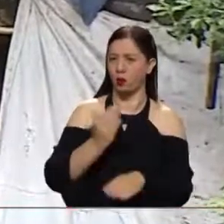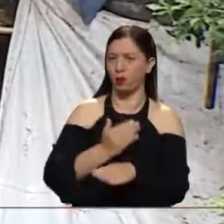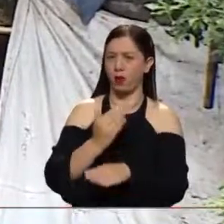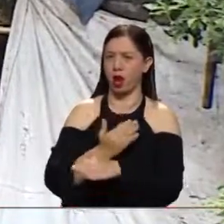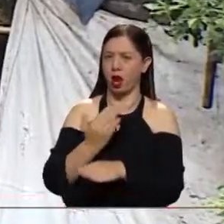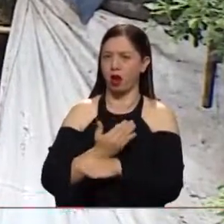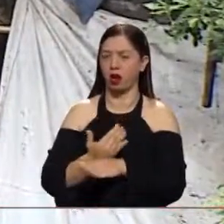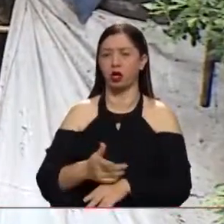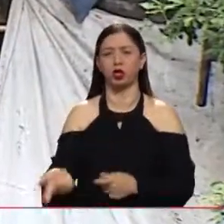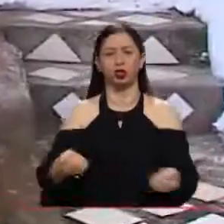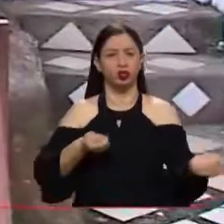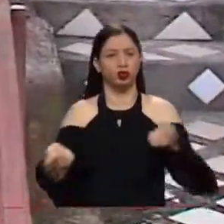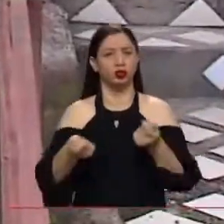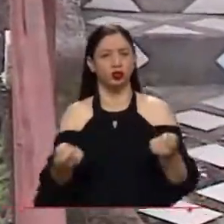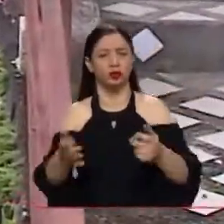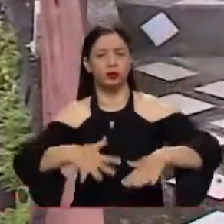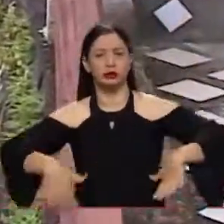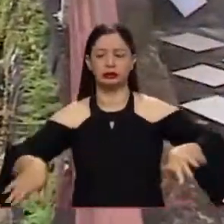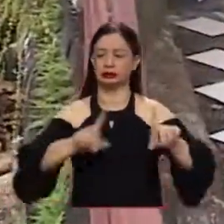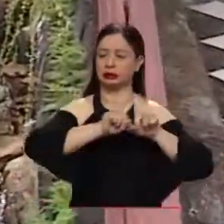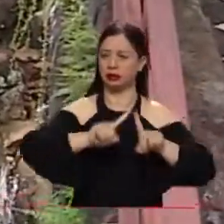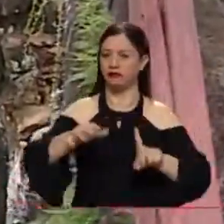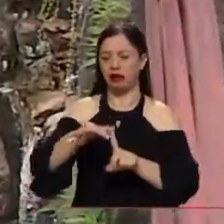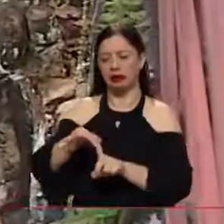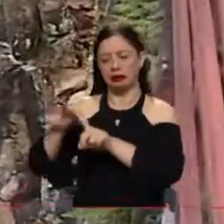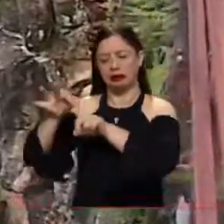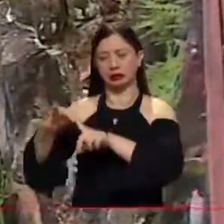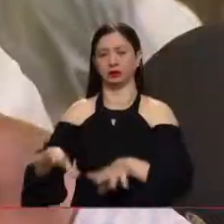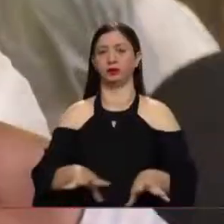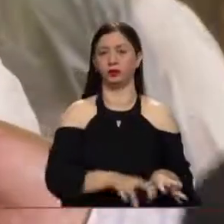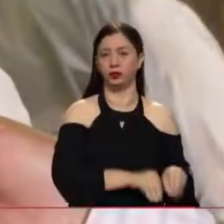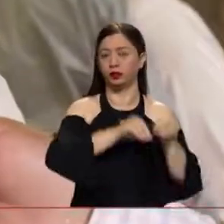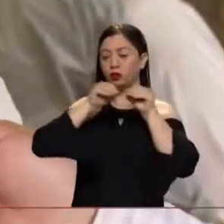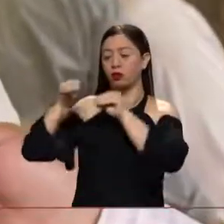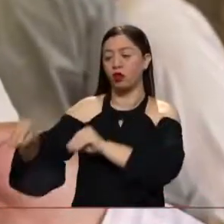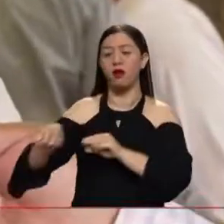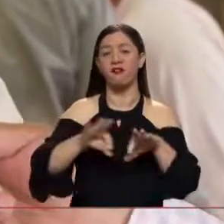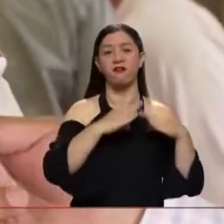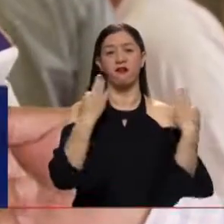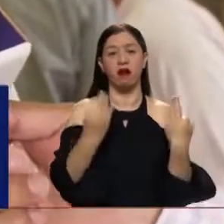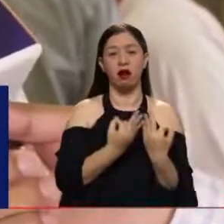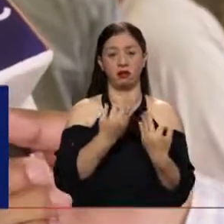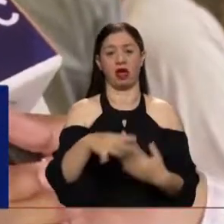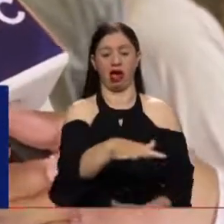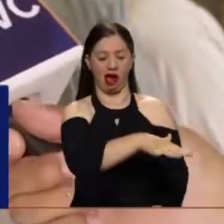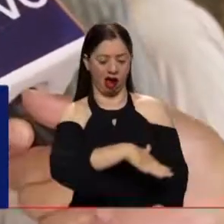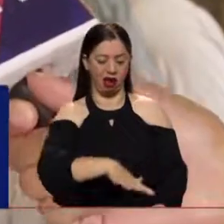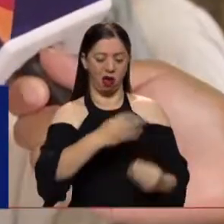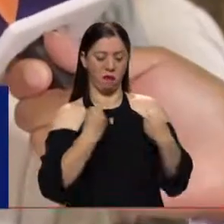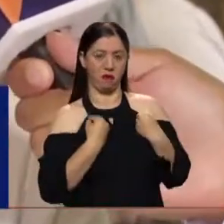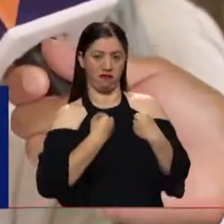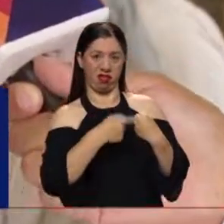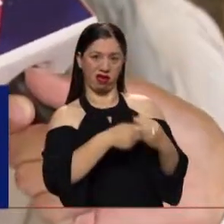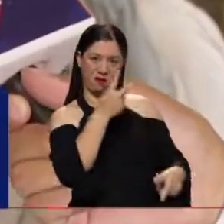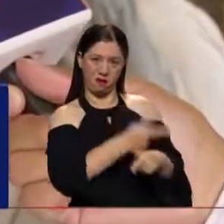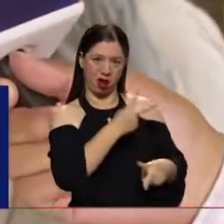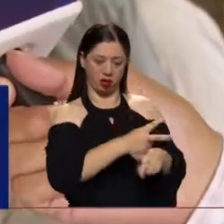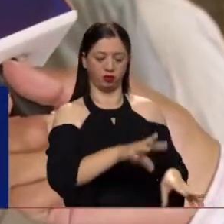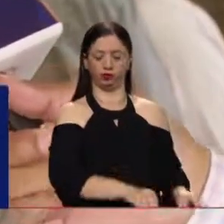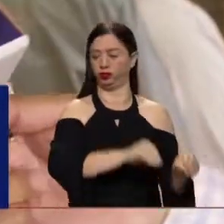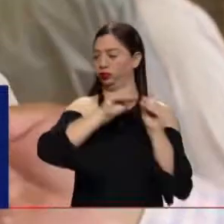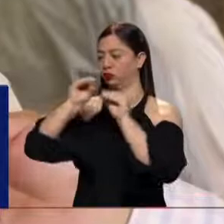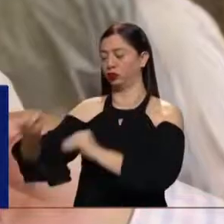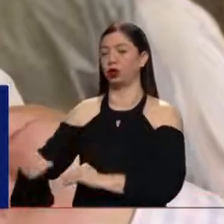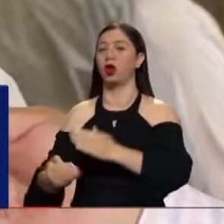eso planean una estrategia de atención diferencial. Reubicación de familias que se encuentran en zonas de alto riesgo. Construcción